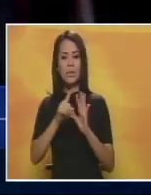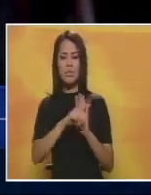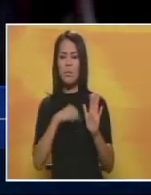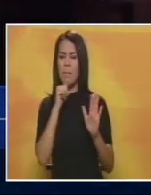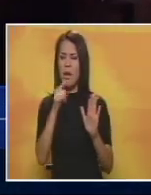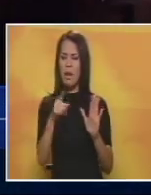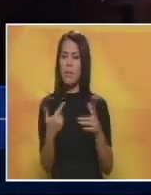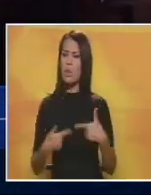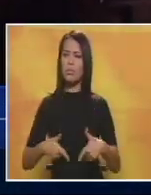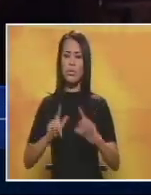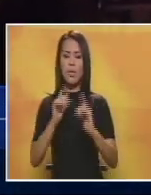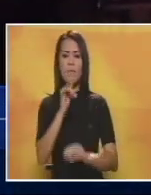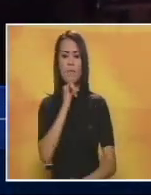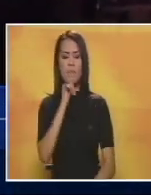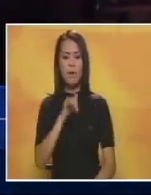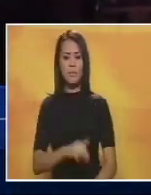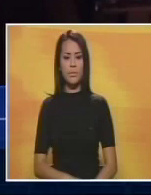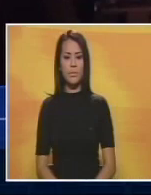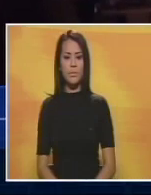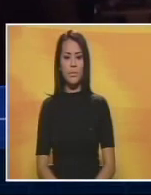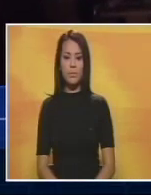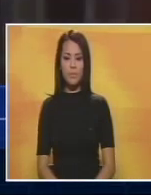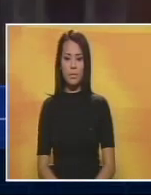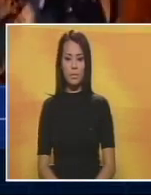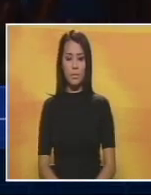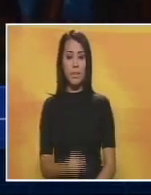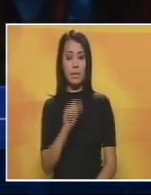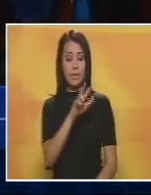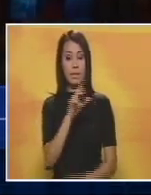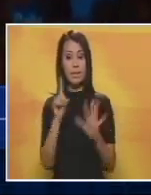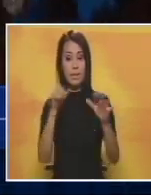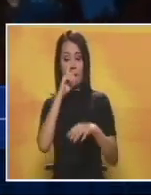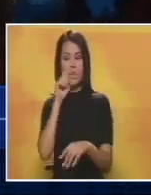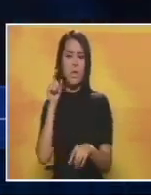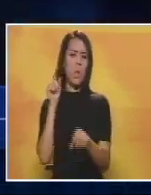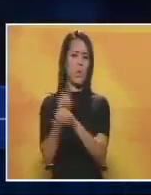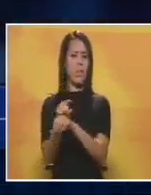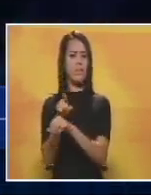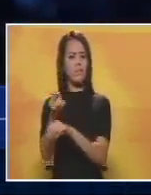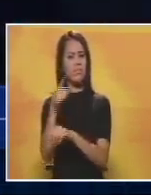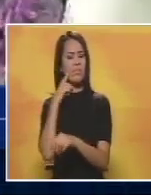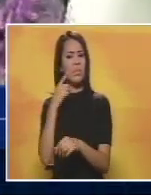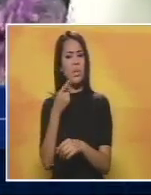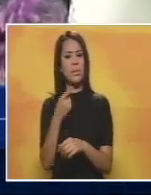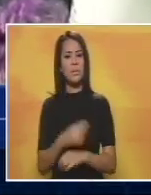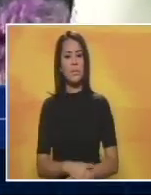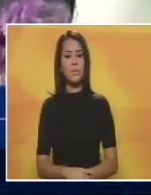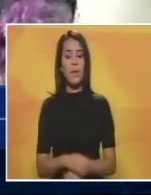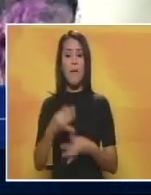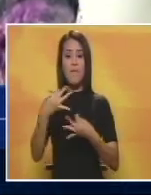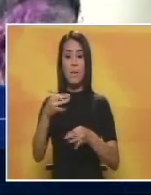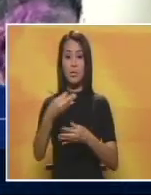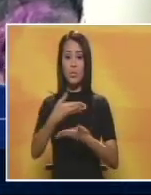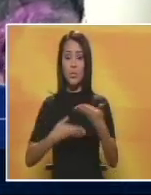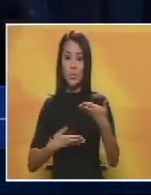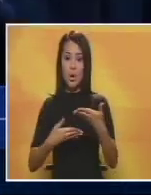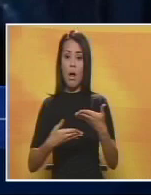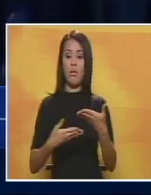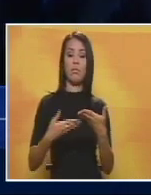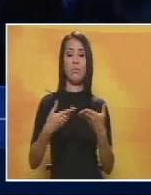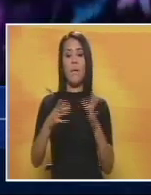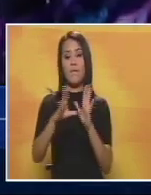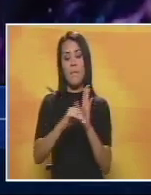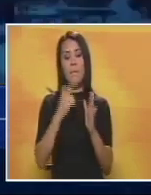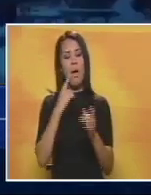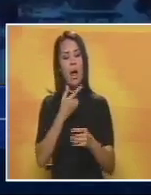miércoles las autoridades tributarias del país. Fan, de 36 años, fue acusada públicamente de falsificar facturas. Ella desapareció en sus